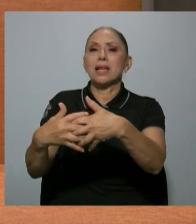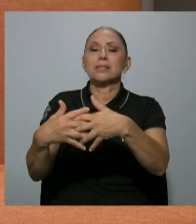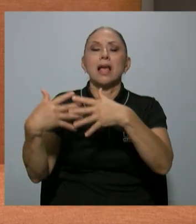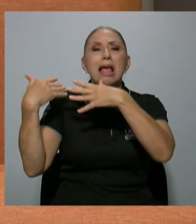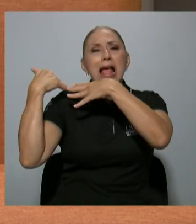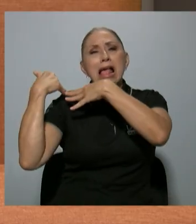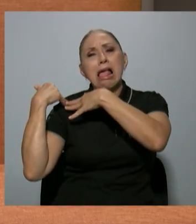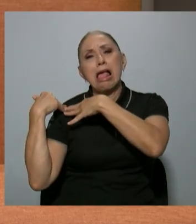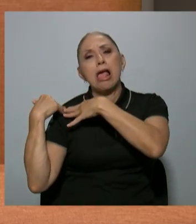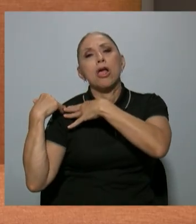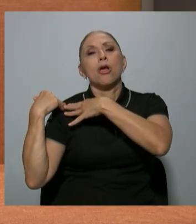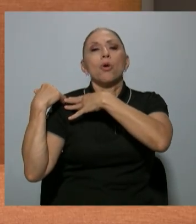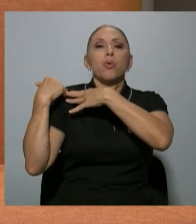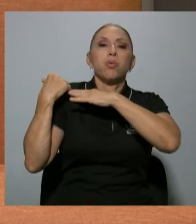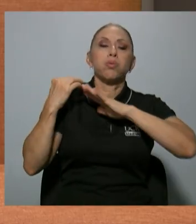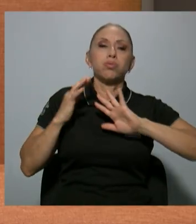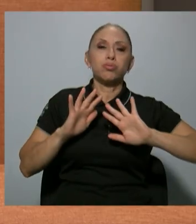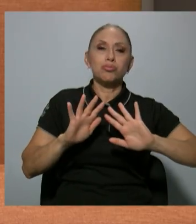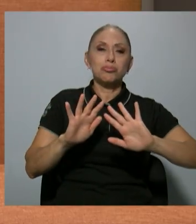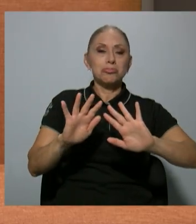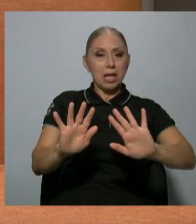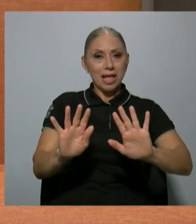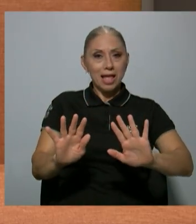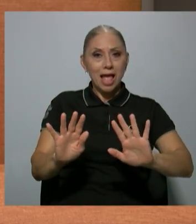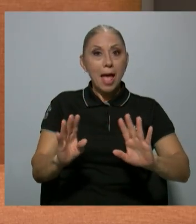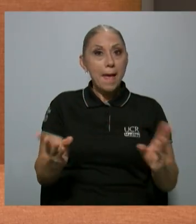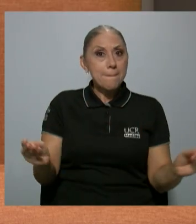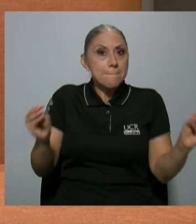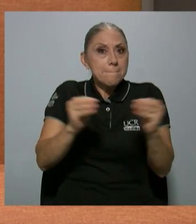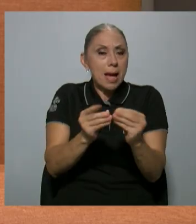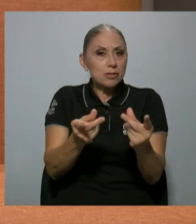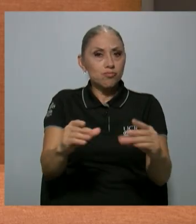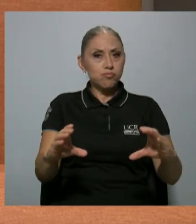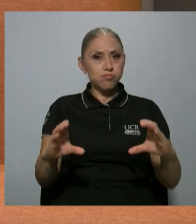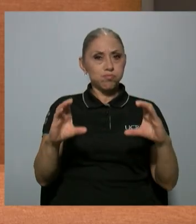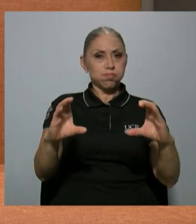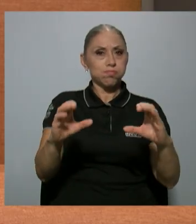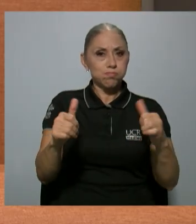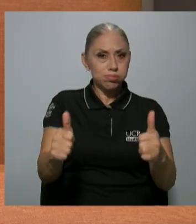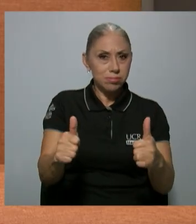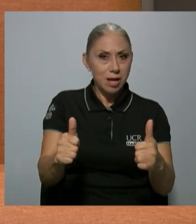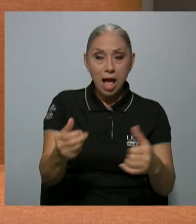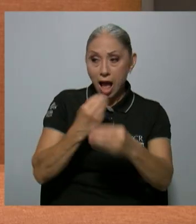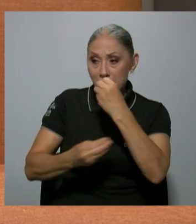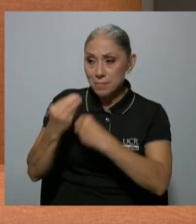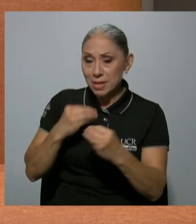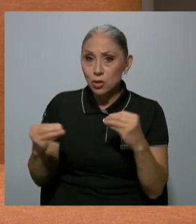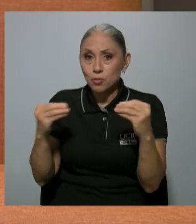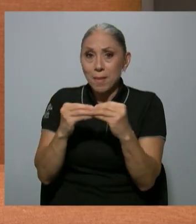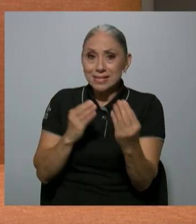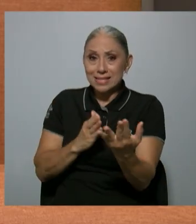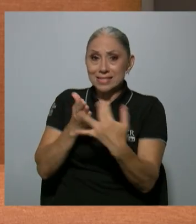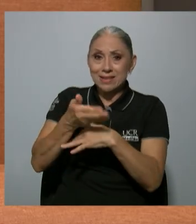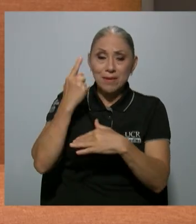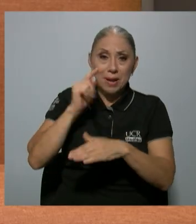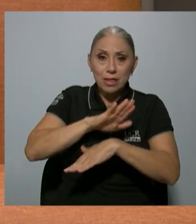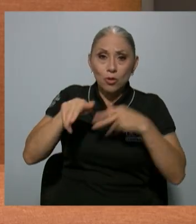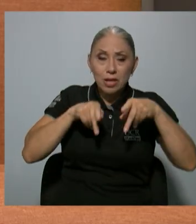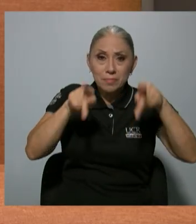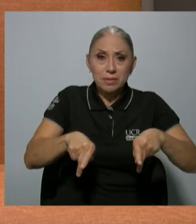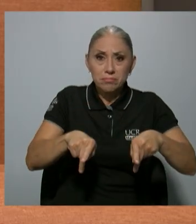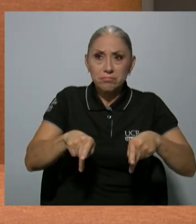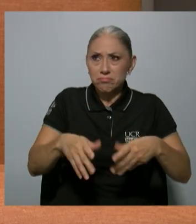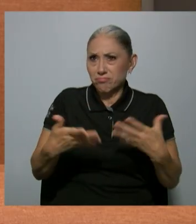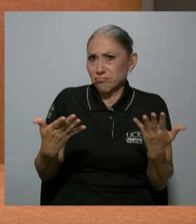era incrementar la riqueza y hacer que la distribución de los alimentos fuera más accesible para todas las personas. Eso no ocurrió, han pasado más de